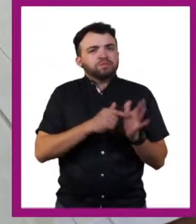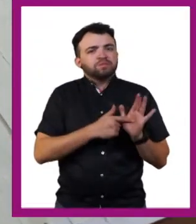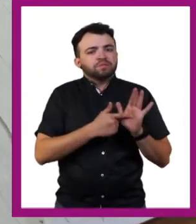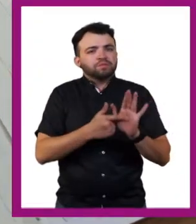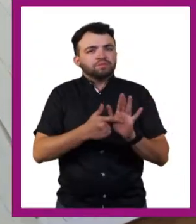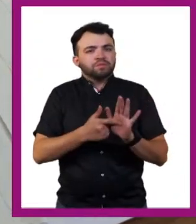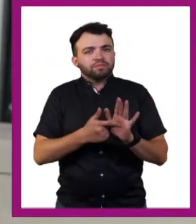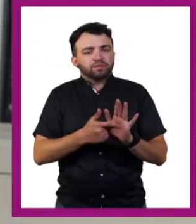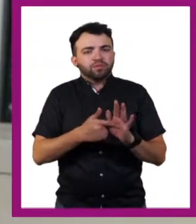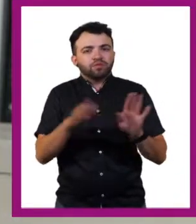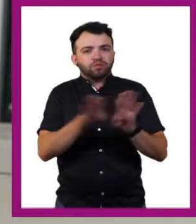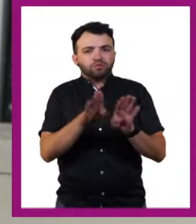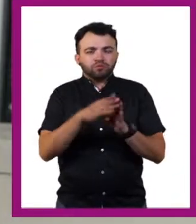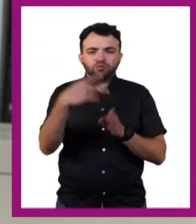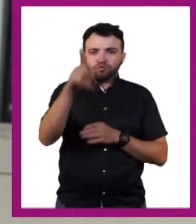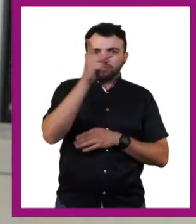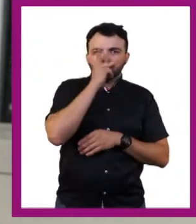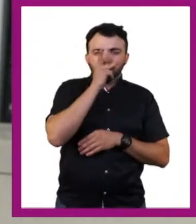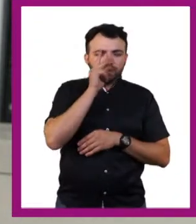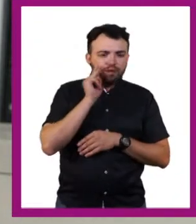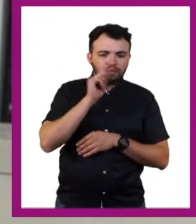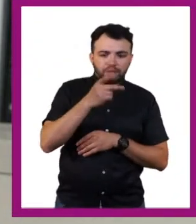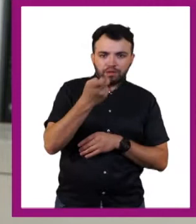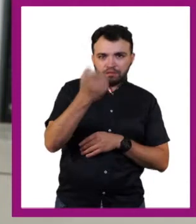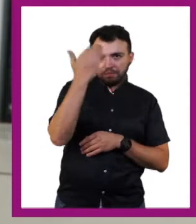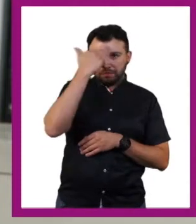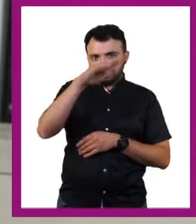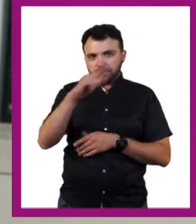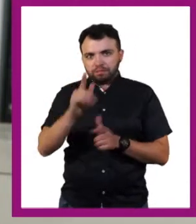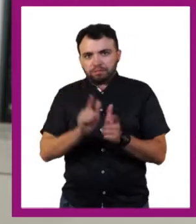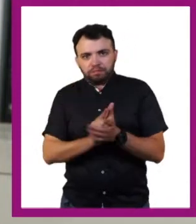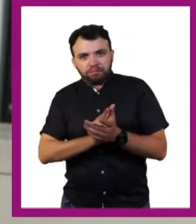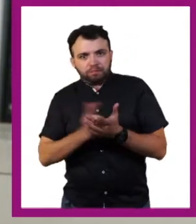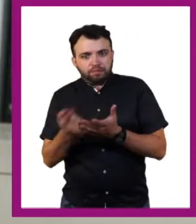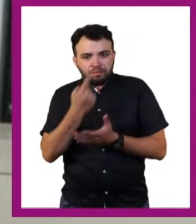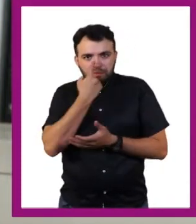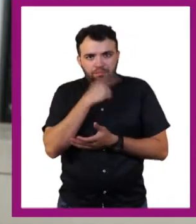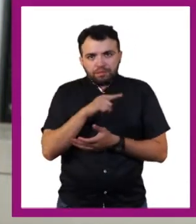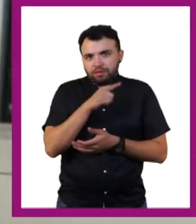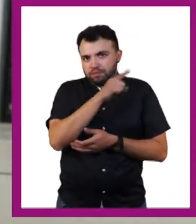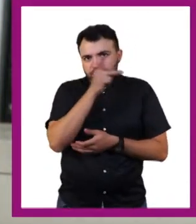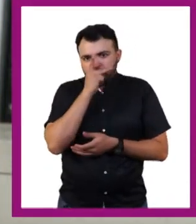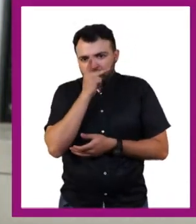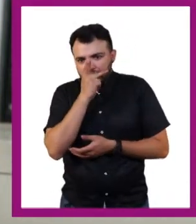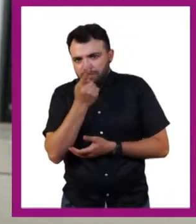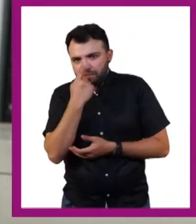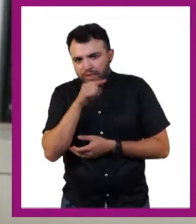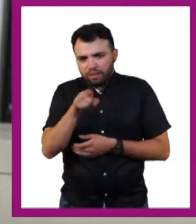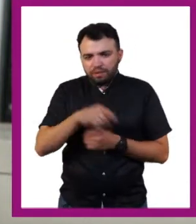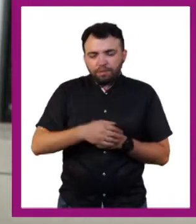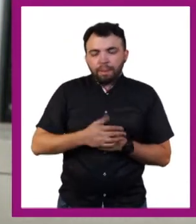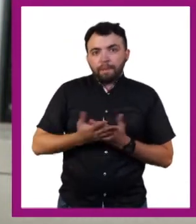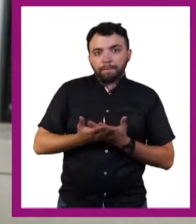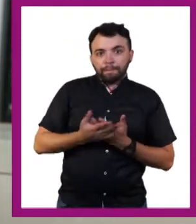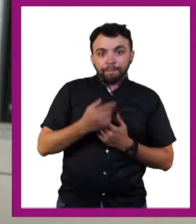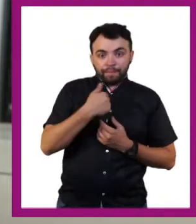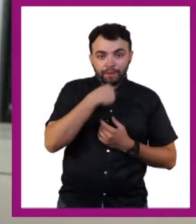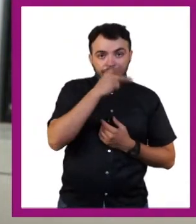ahorita, pero ¿cómo reaccionó él al saber que estás haciendo pues, este libro para él y para ti, más que nada? Él